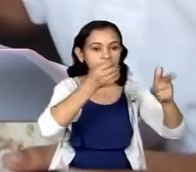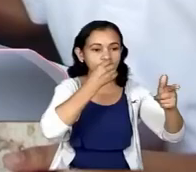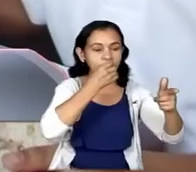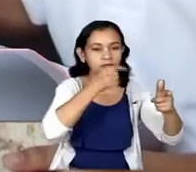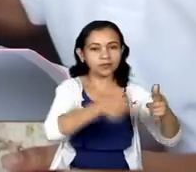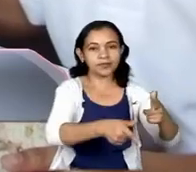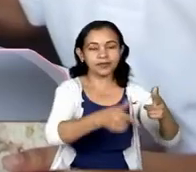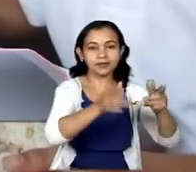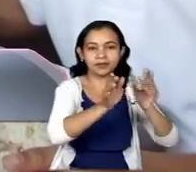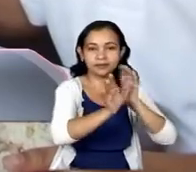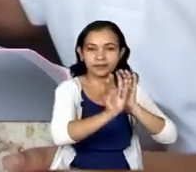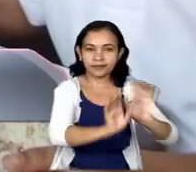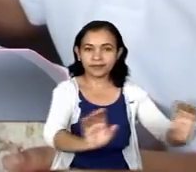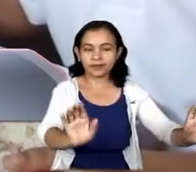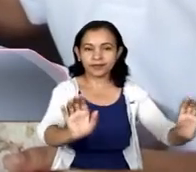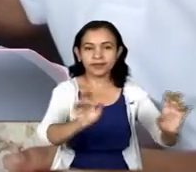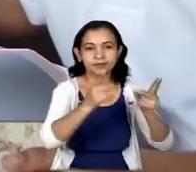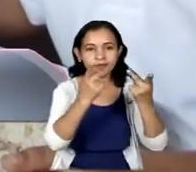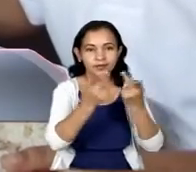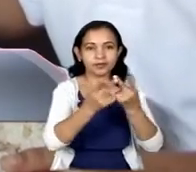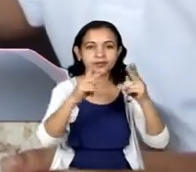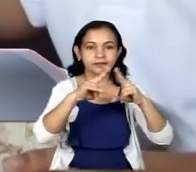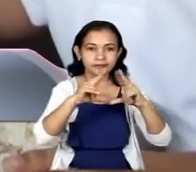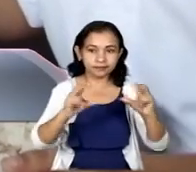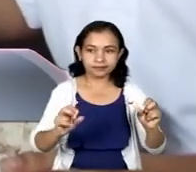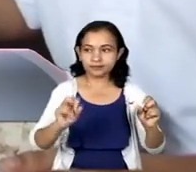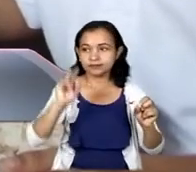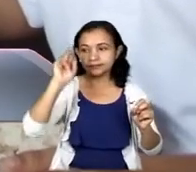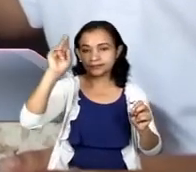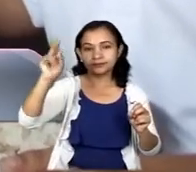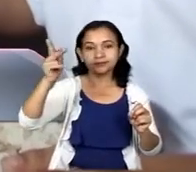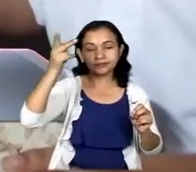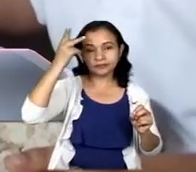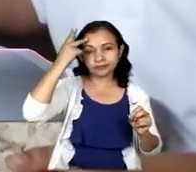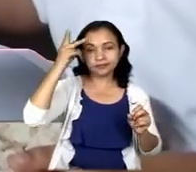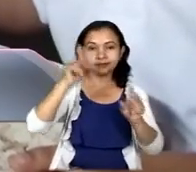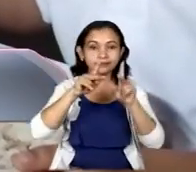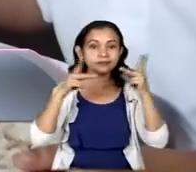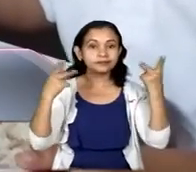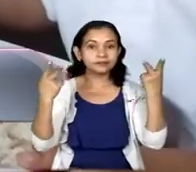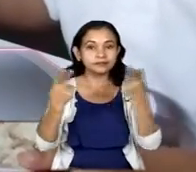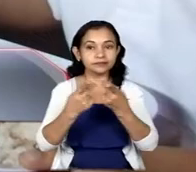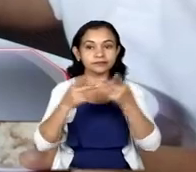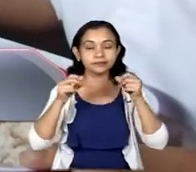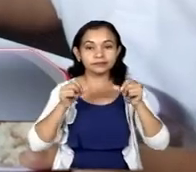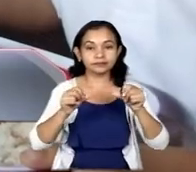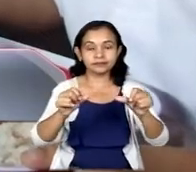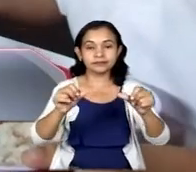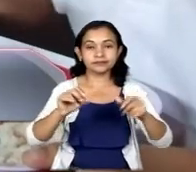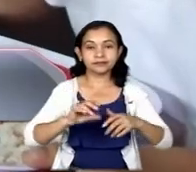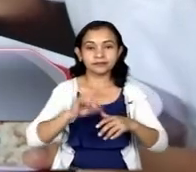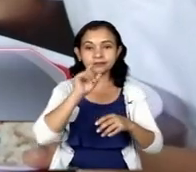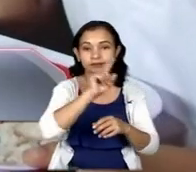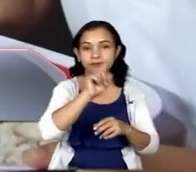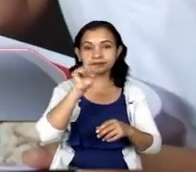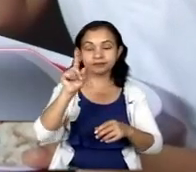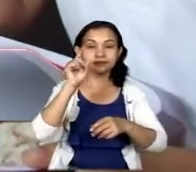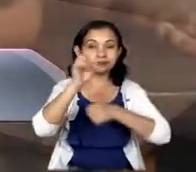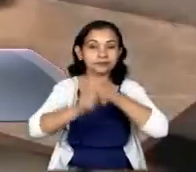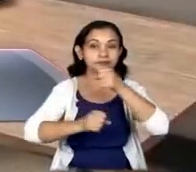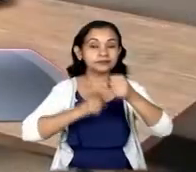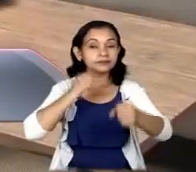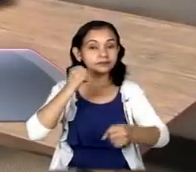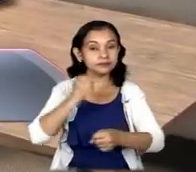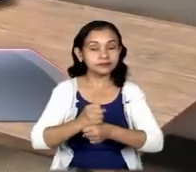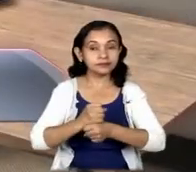para el pueblo de Nicaragua. A través de una política pública que se mantiene durante 11 años